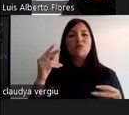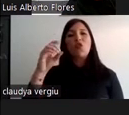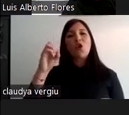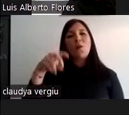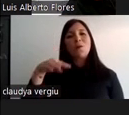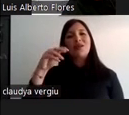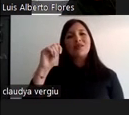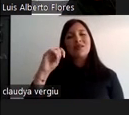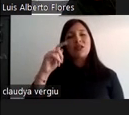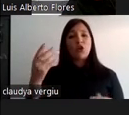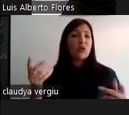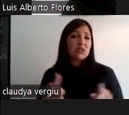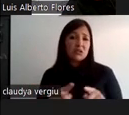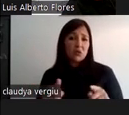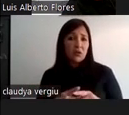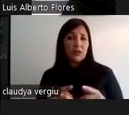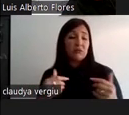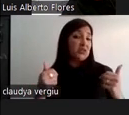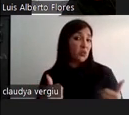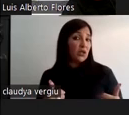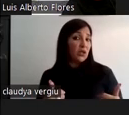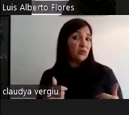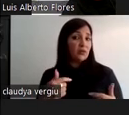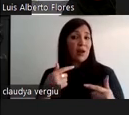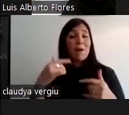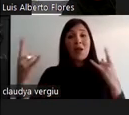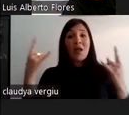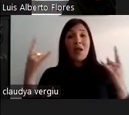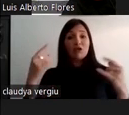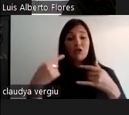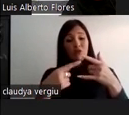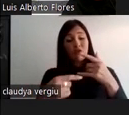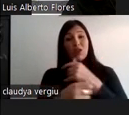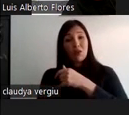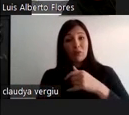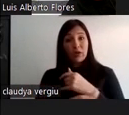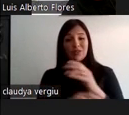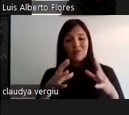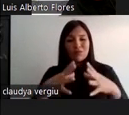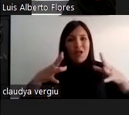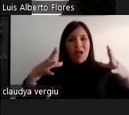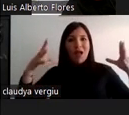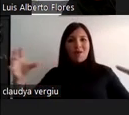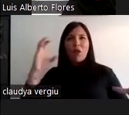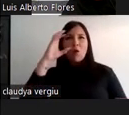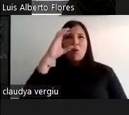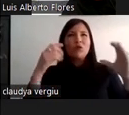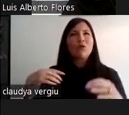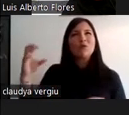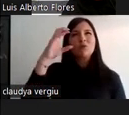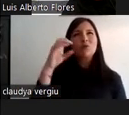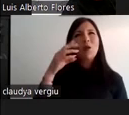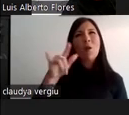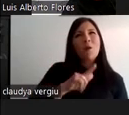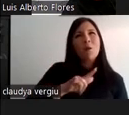sin embargo los vacacionistas de otros países digamos van a ampliar su horizonte de viajes se espera